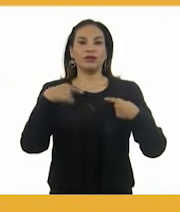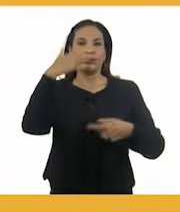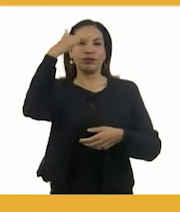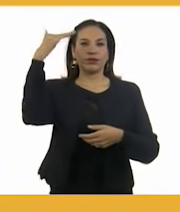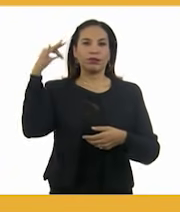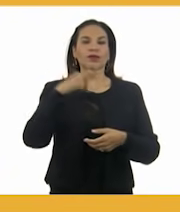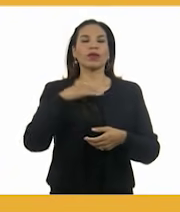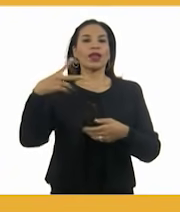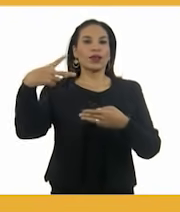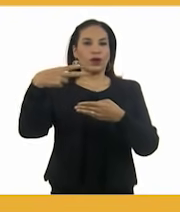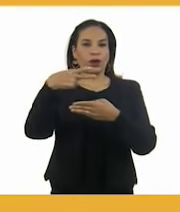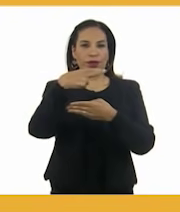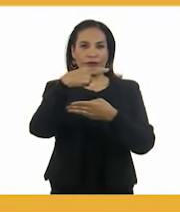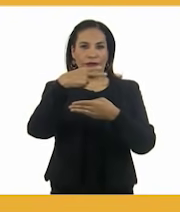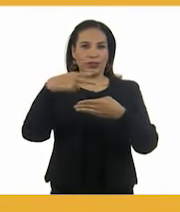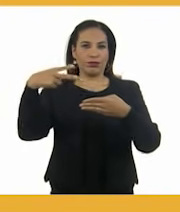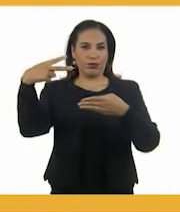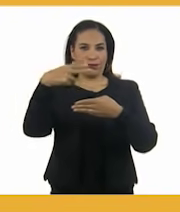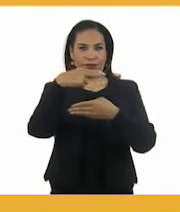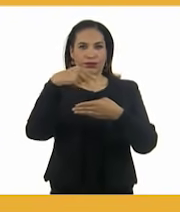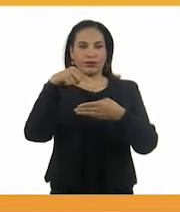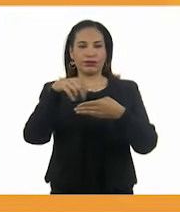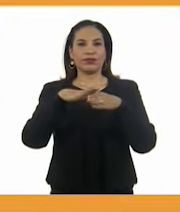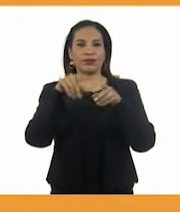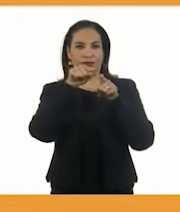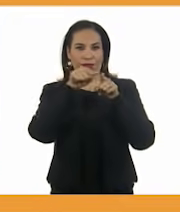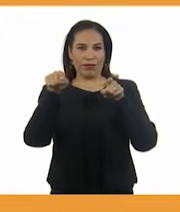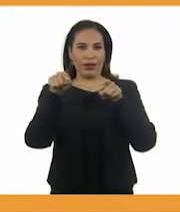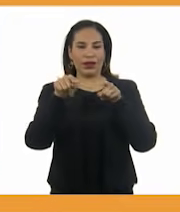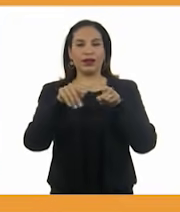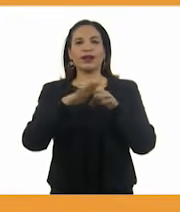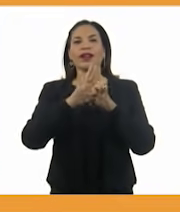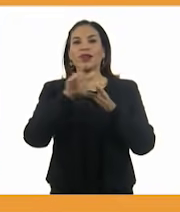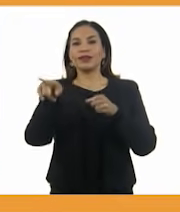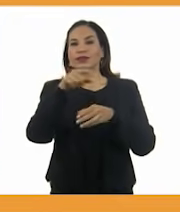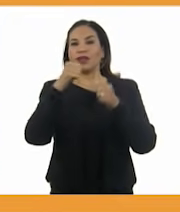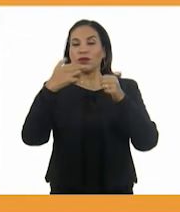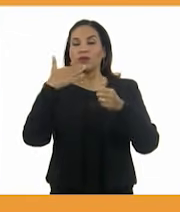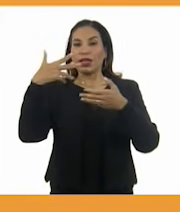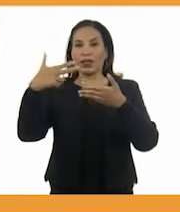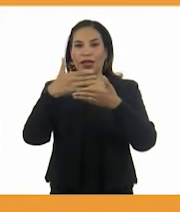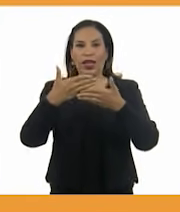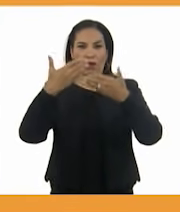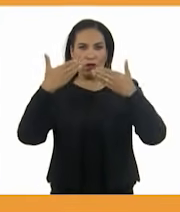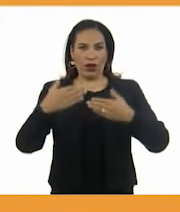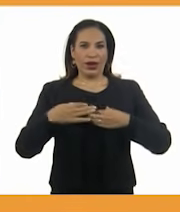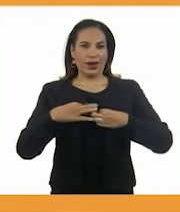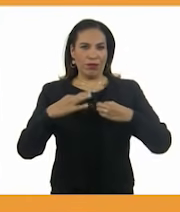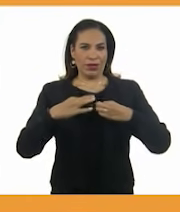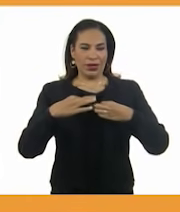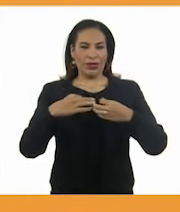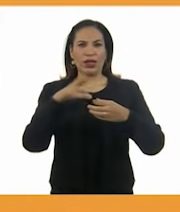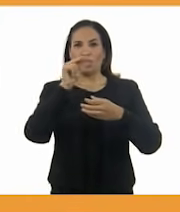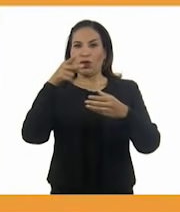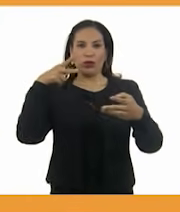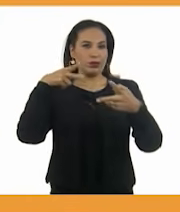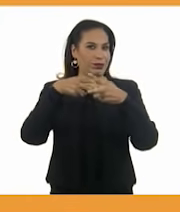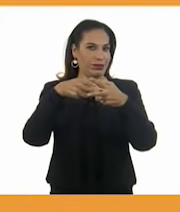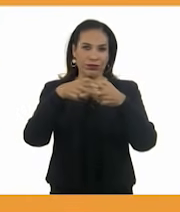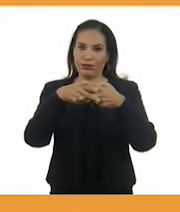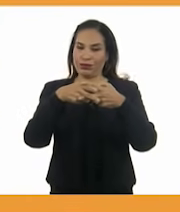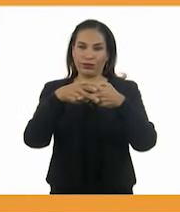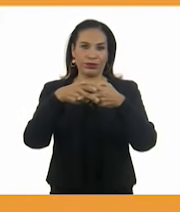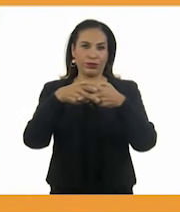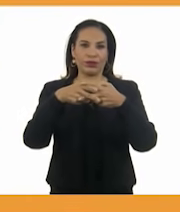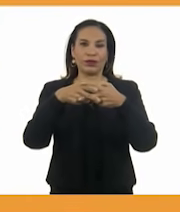adulto, corta sobre la línea horizontal que marcaste. Asegúrate de cortar por fuera de la playera. No introduzcas las